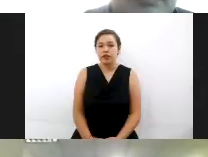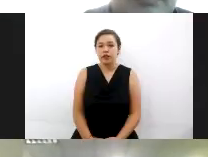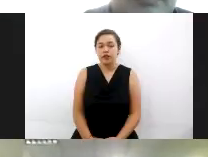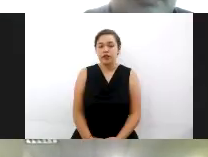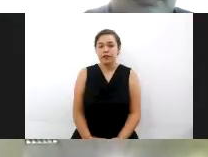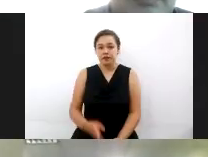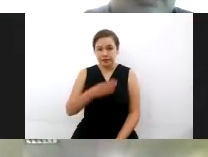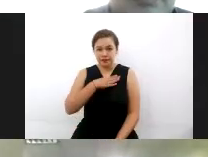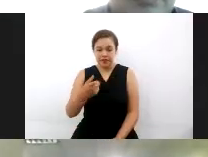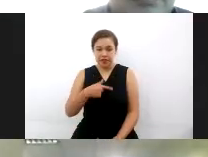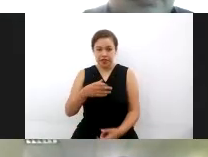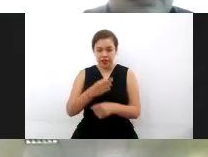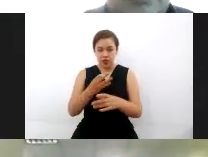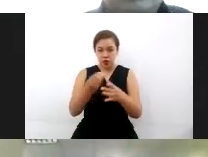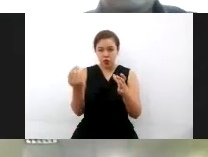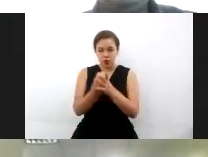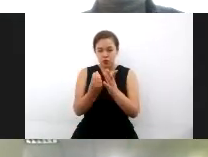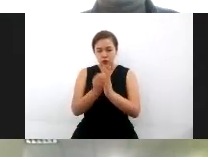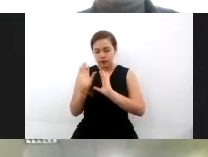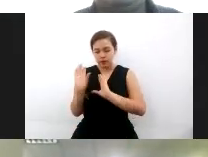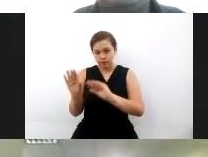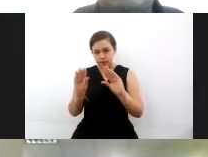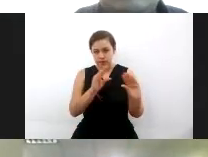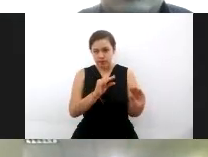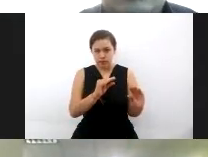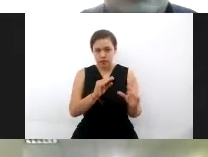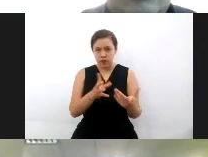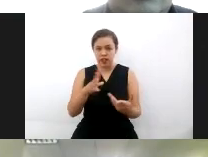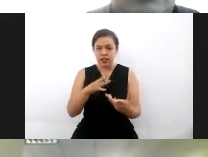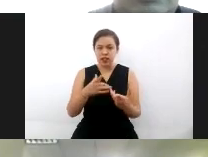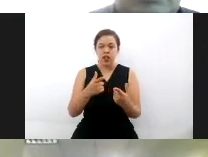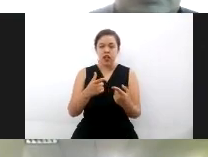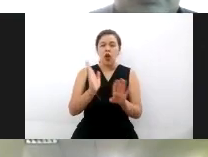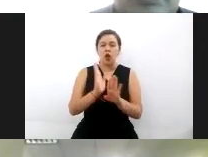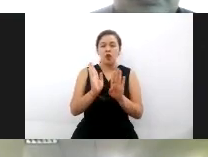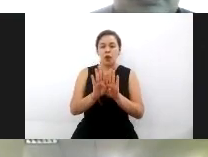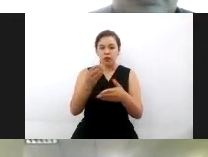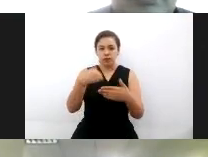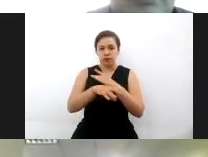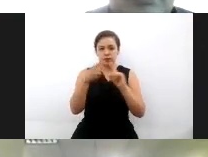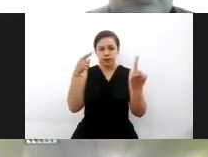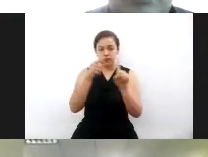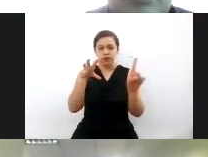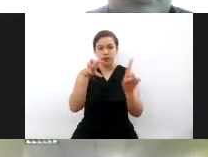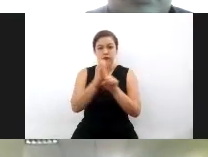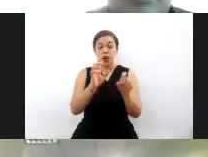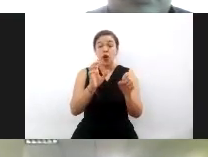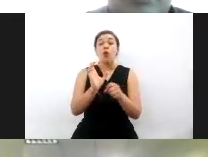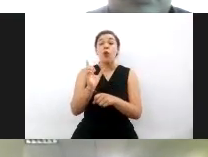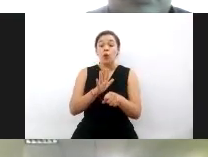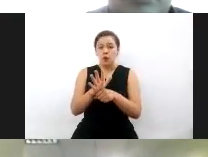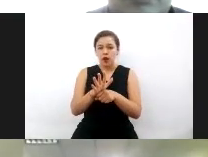Bueno, dentro de esta capacitación vamos a manejar una introducción, objetivos, alcances y campos de aplicación, así